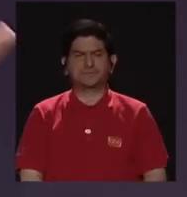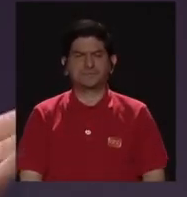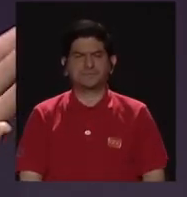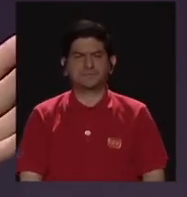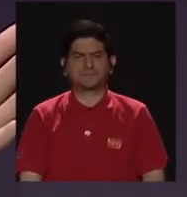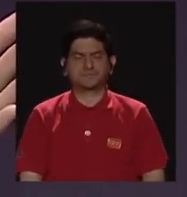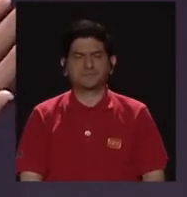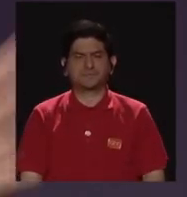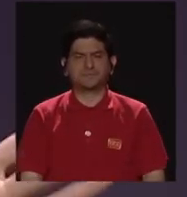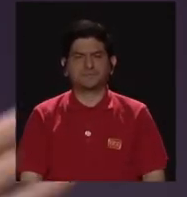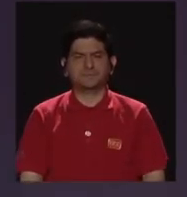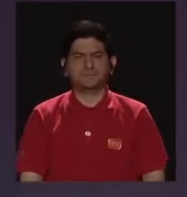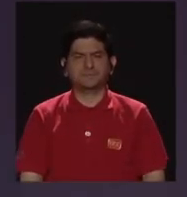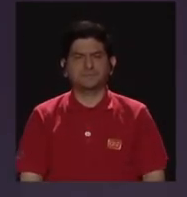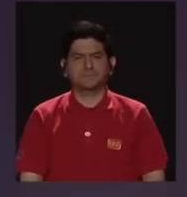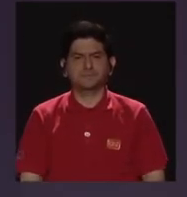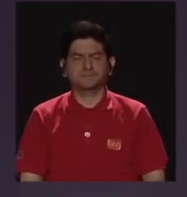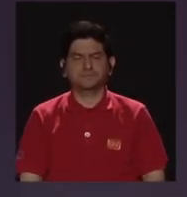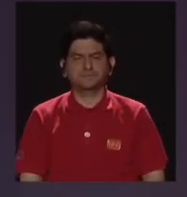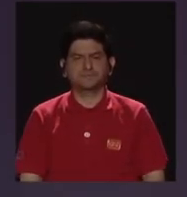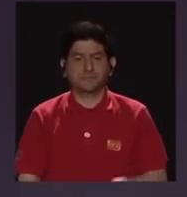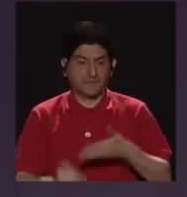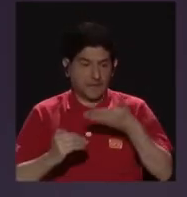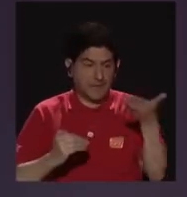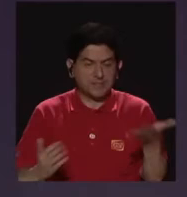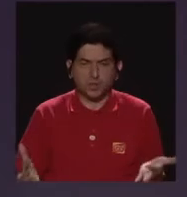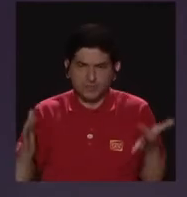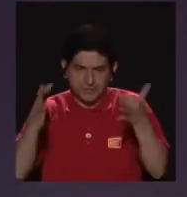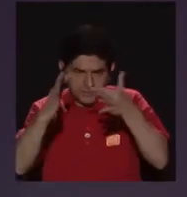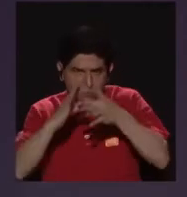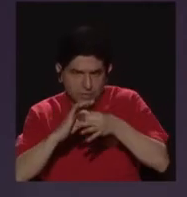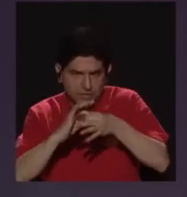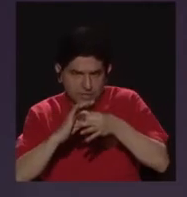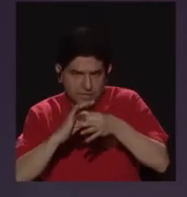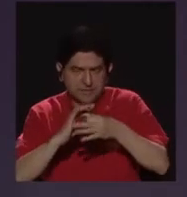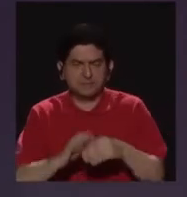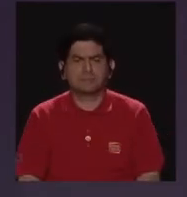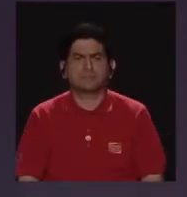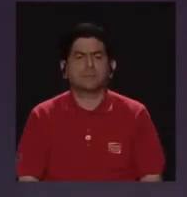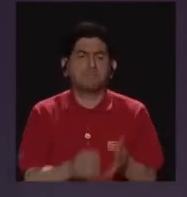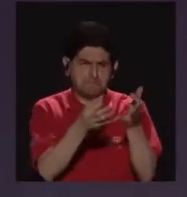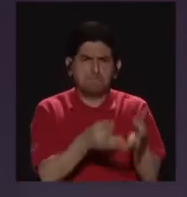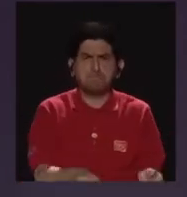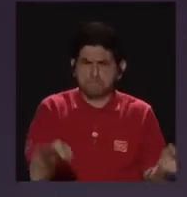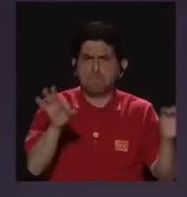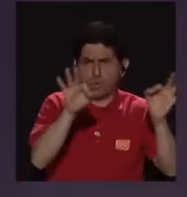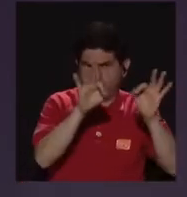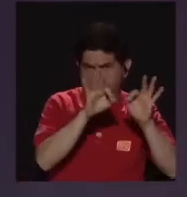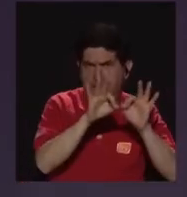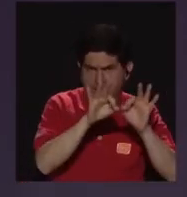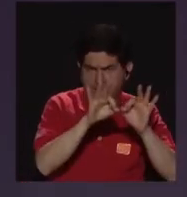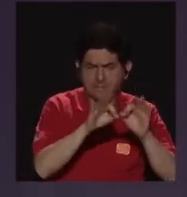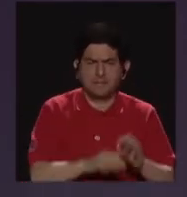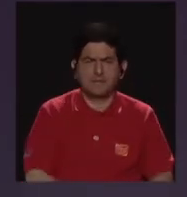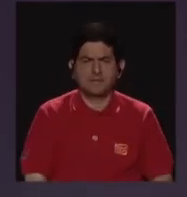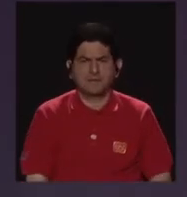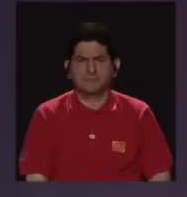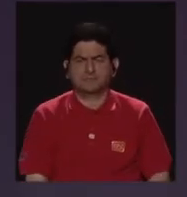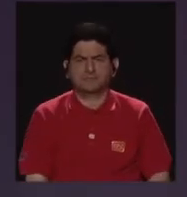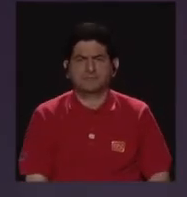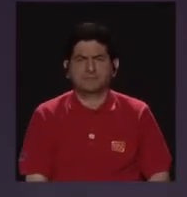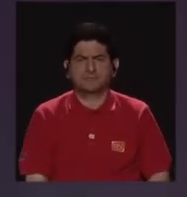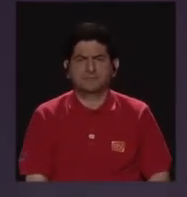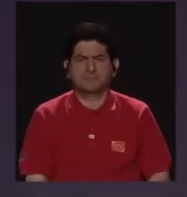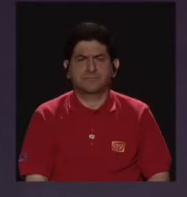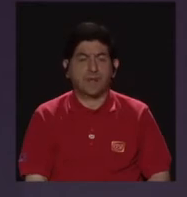una cosa con la otra porque me parece importante que es me parece importante